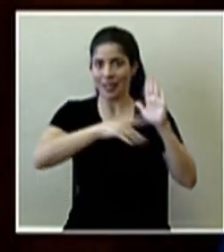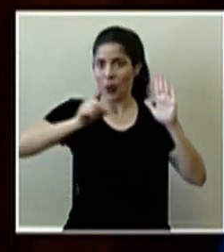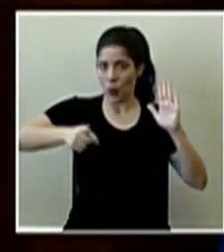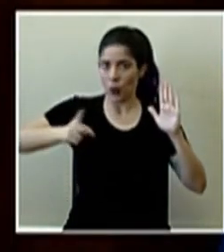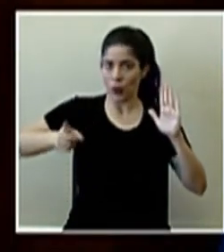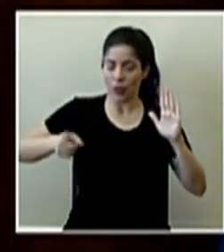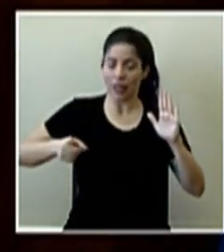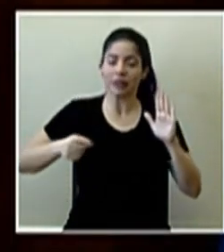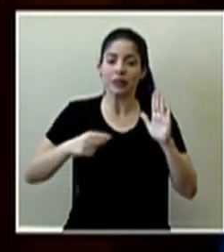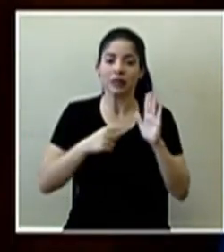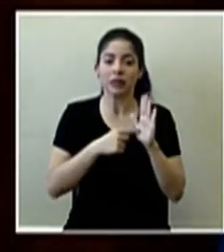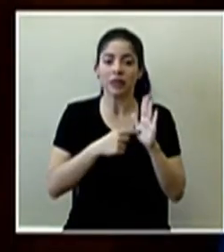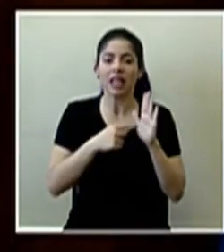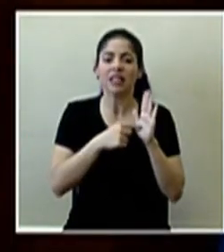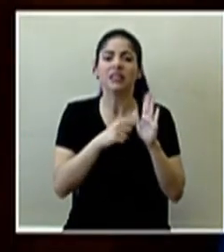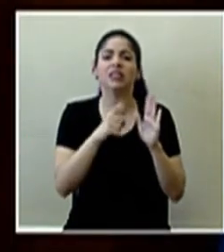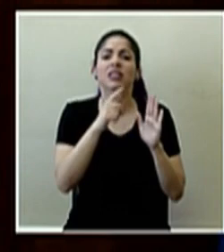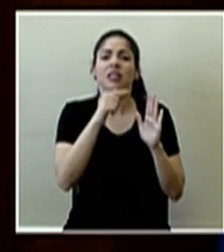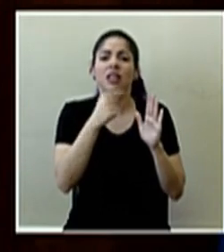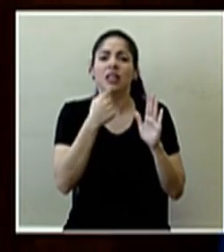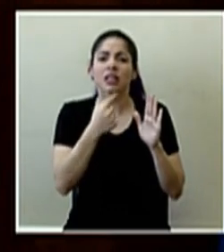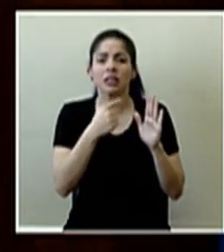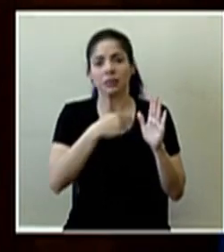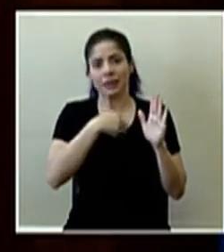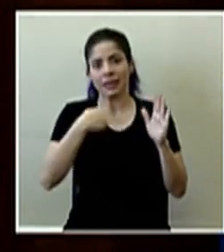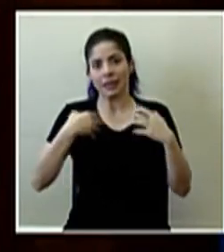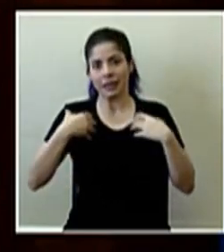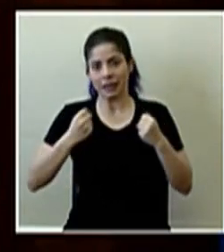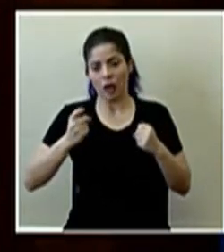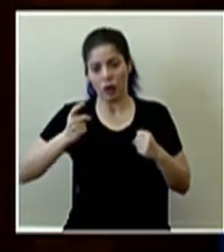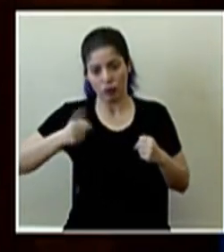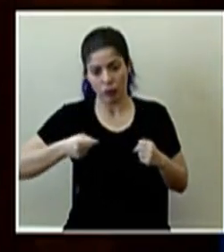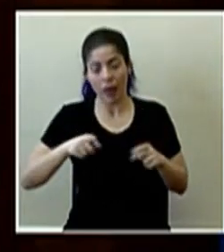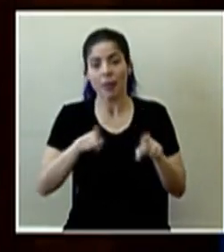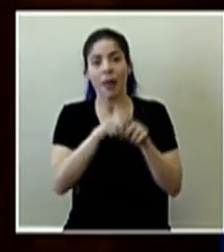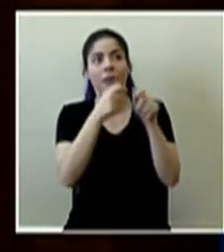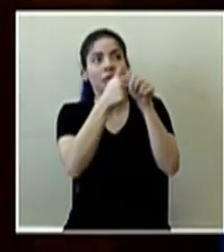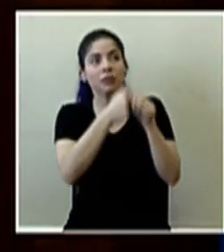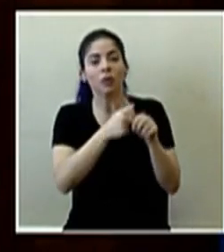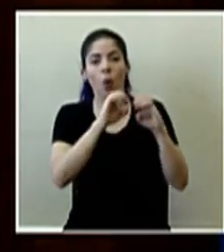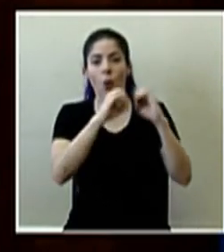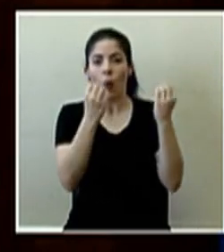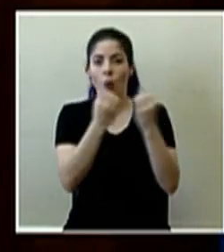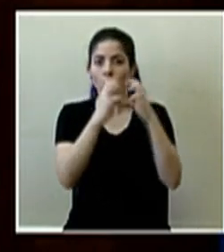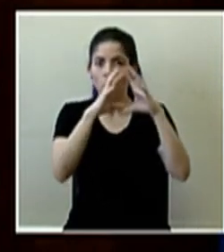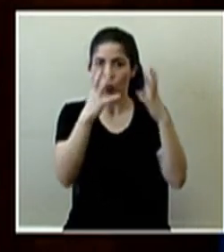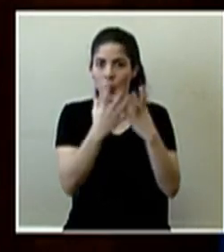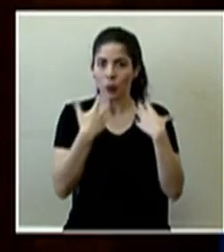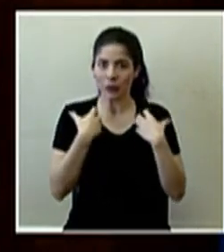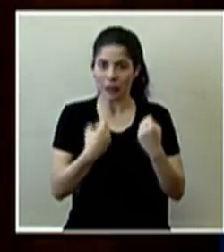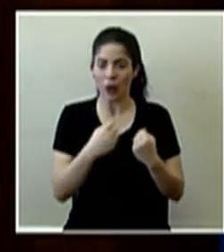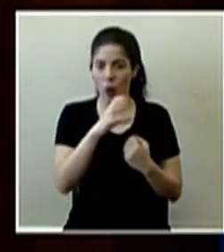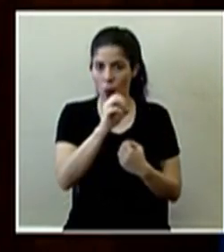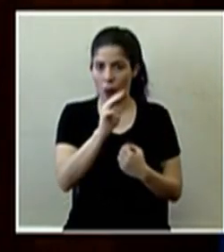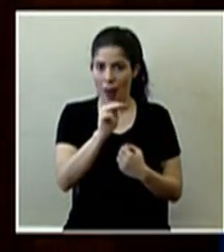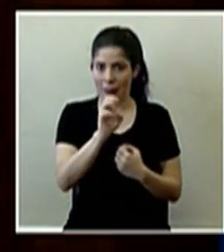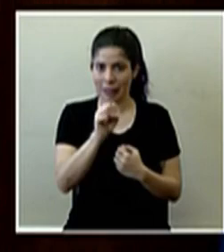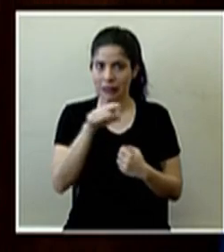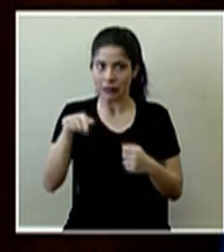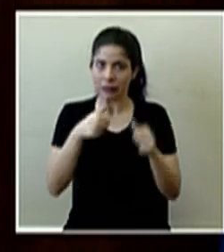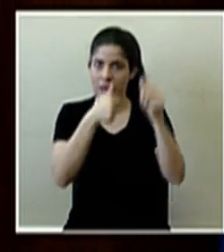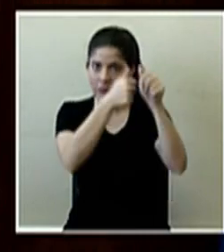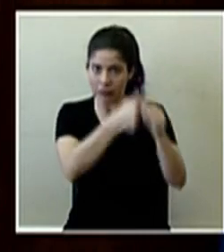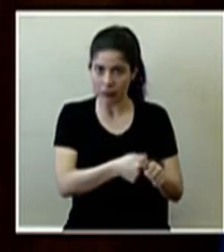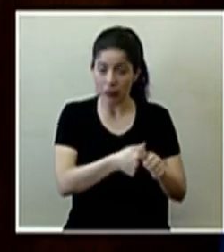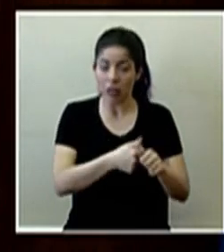que dicta tanto el Ministerio de Salud como la Organización Mundial de la Salud,